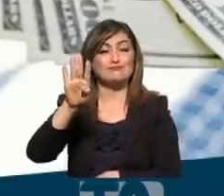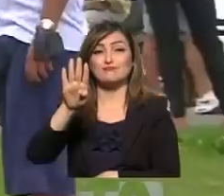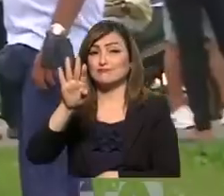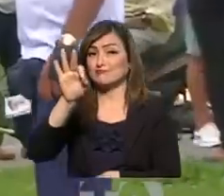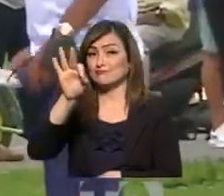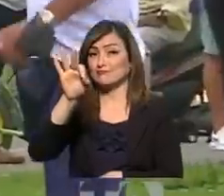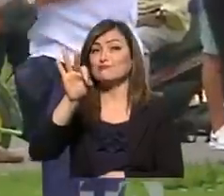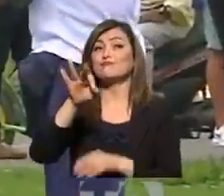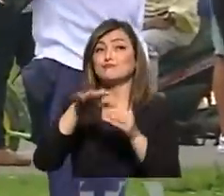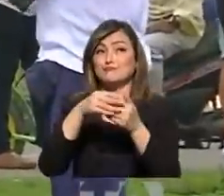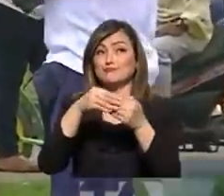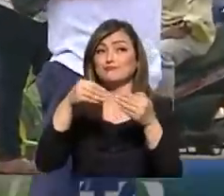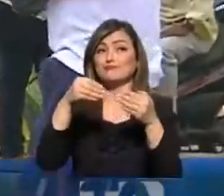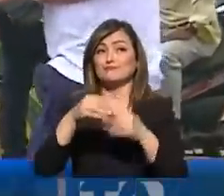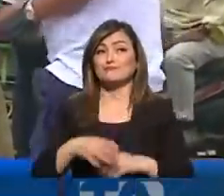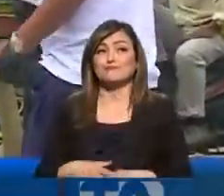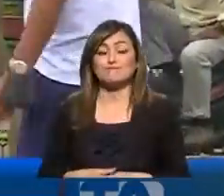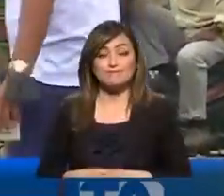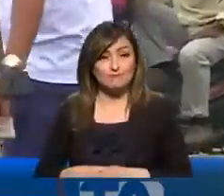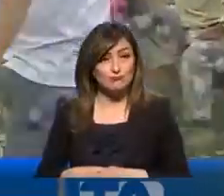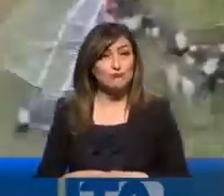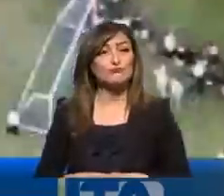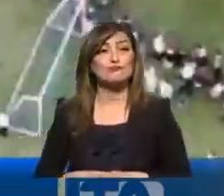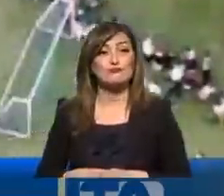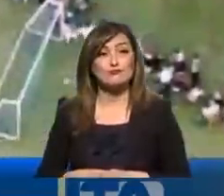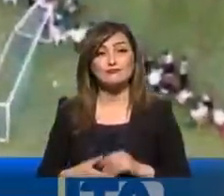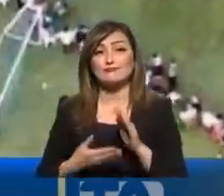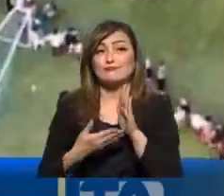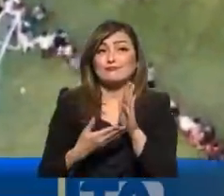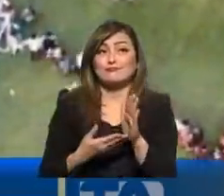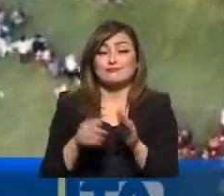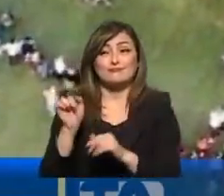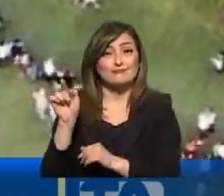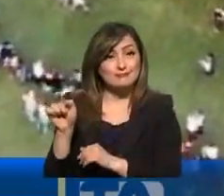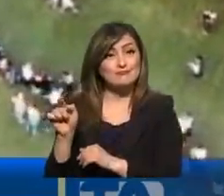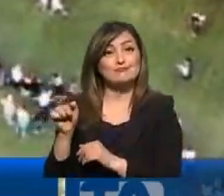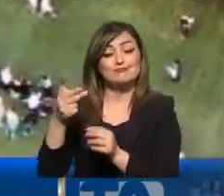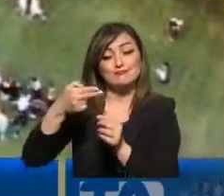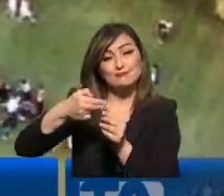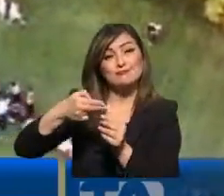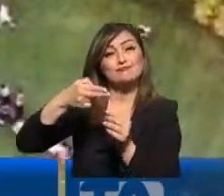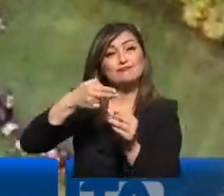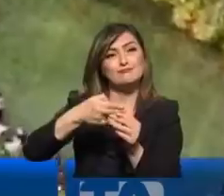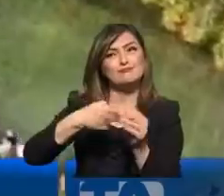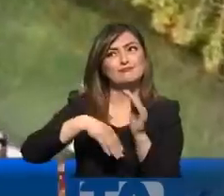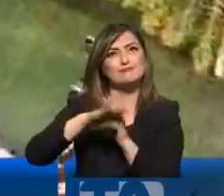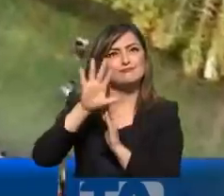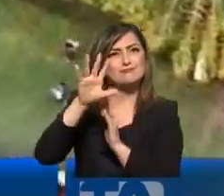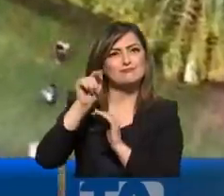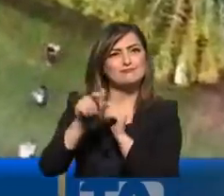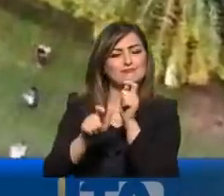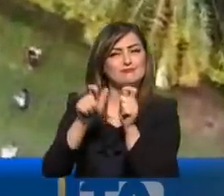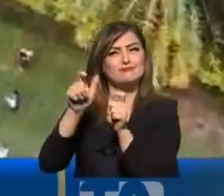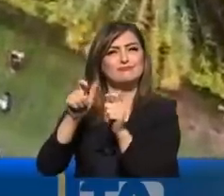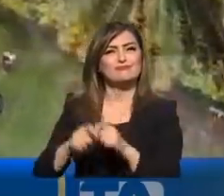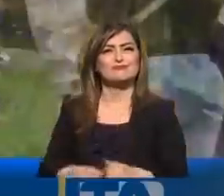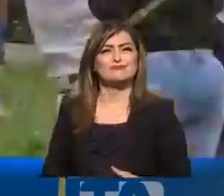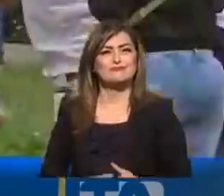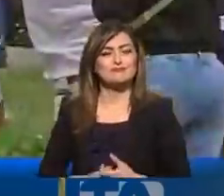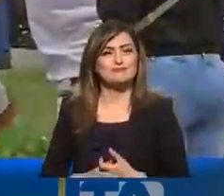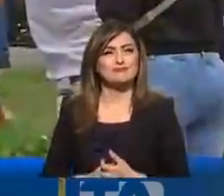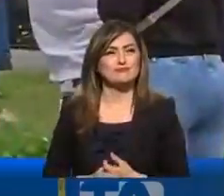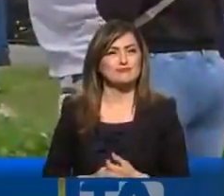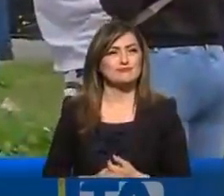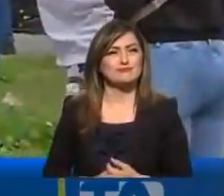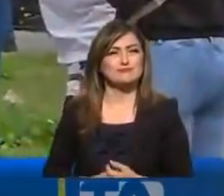$940,749, monto que sería tan solo una muestra, pues en Big Money participan no menos de 5,000 personas.